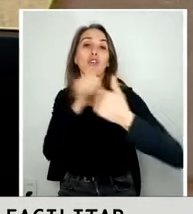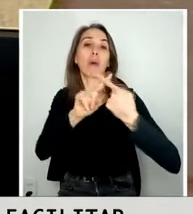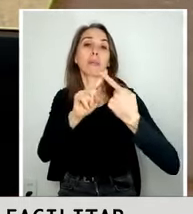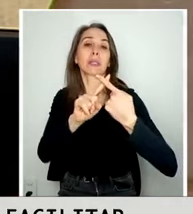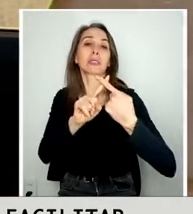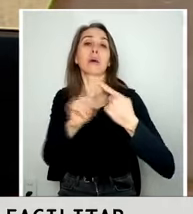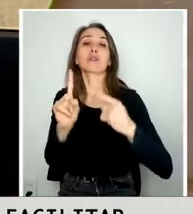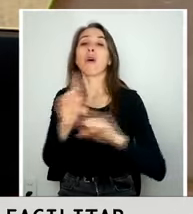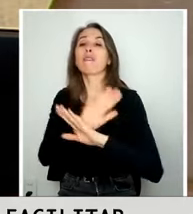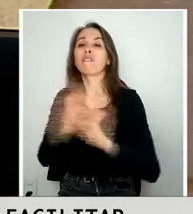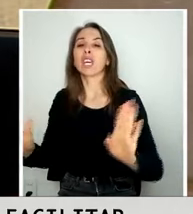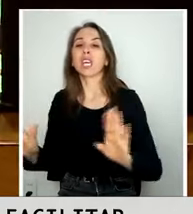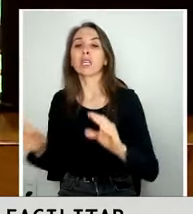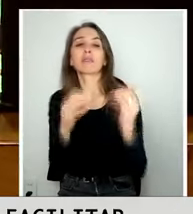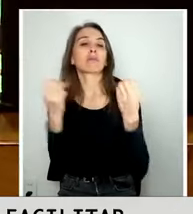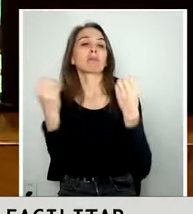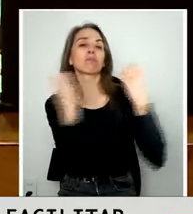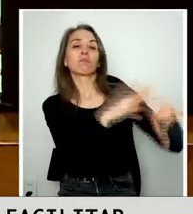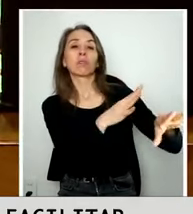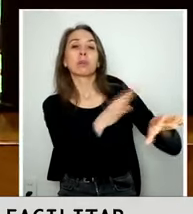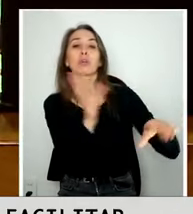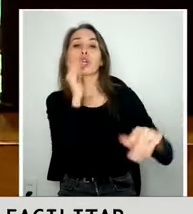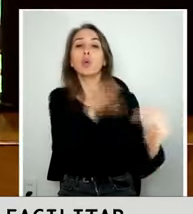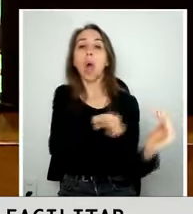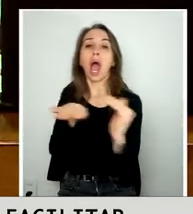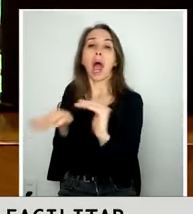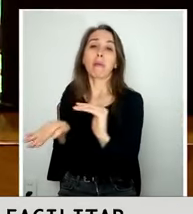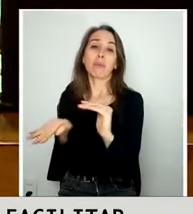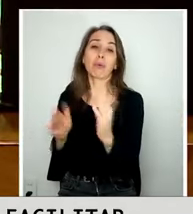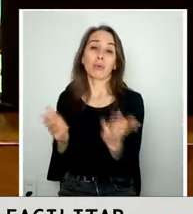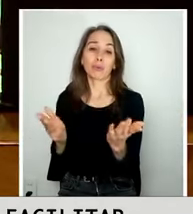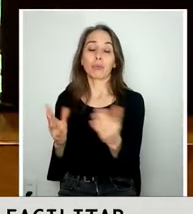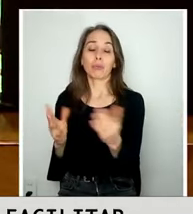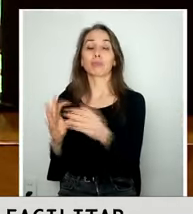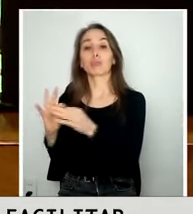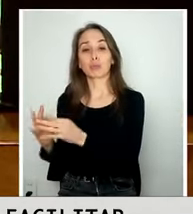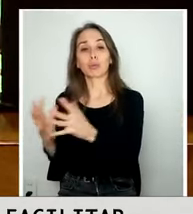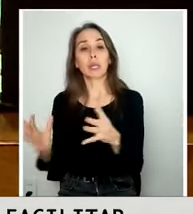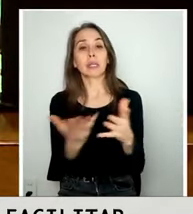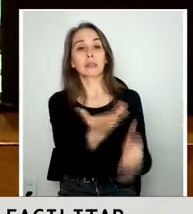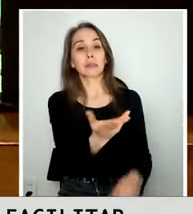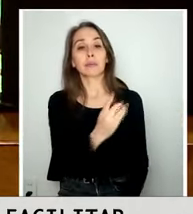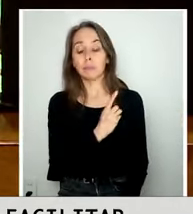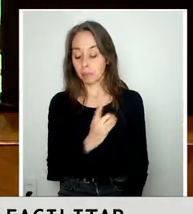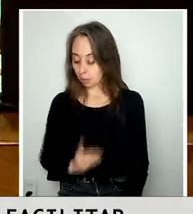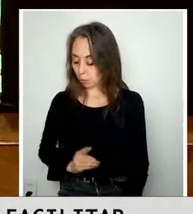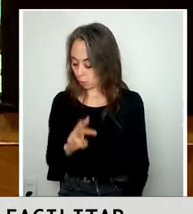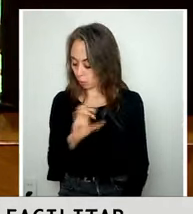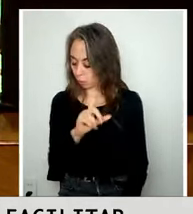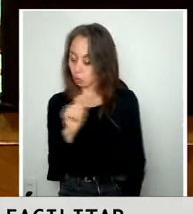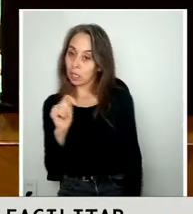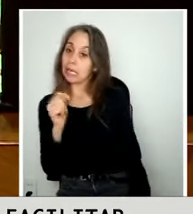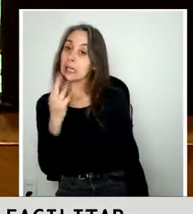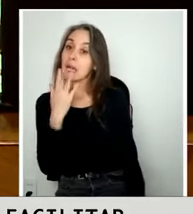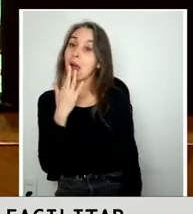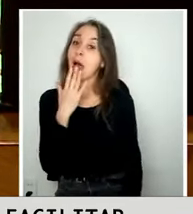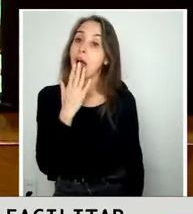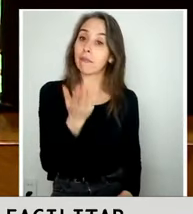presidenta Muchas gracias diputado longton diputado Jaime mulet tiene la palabra